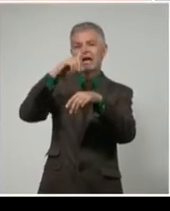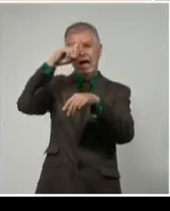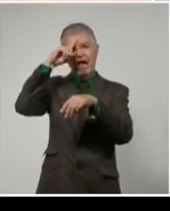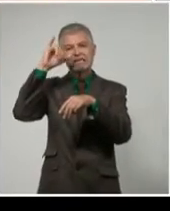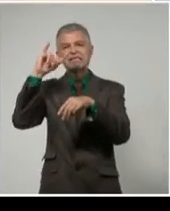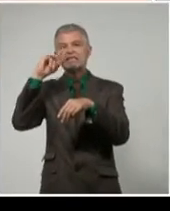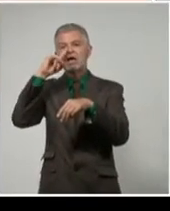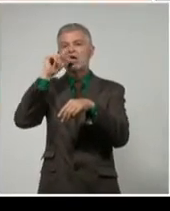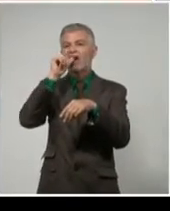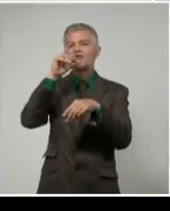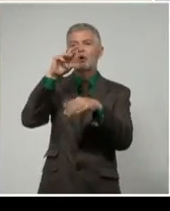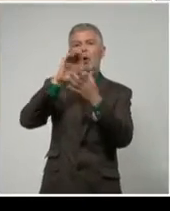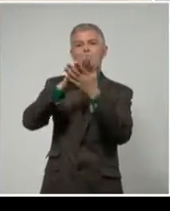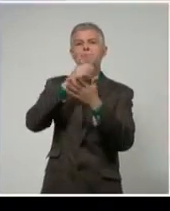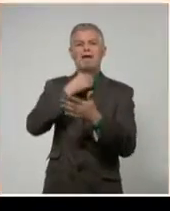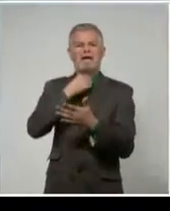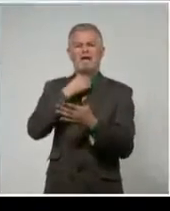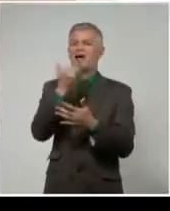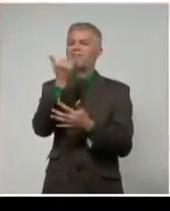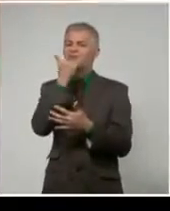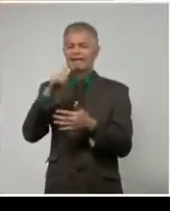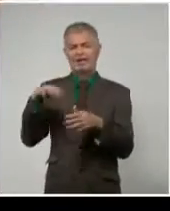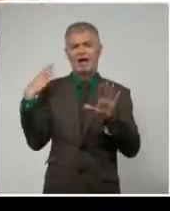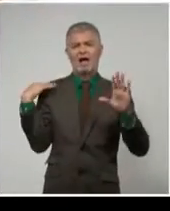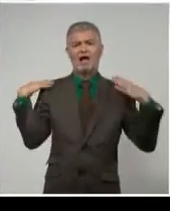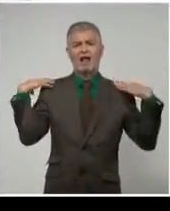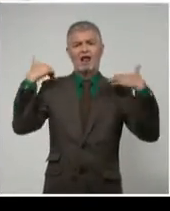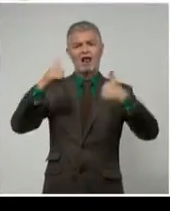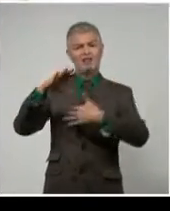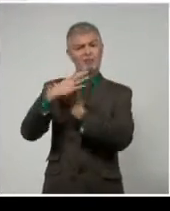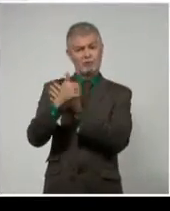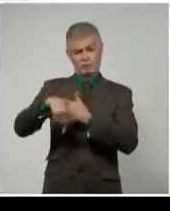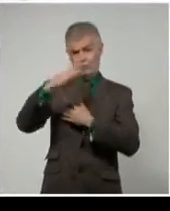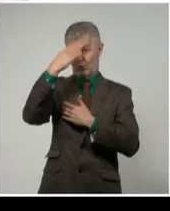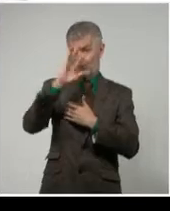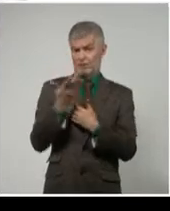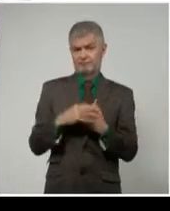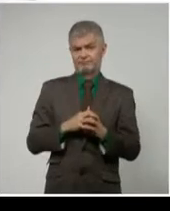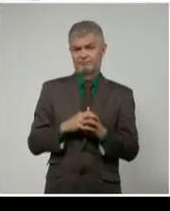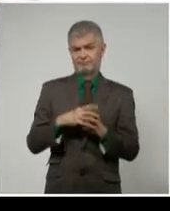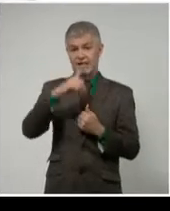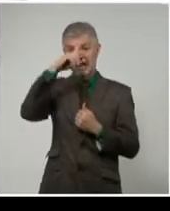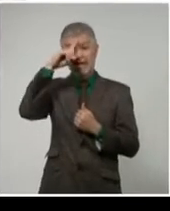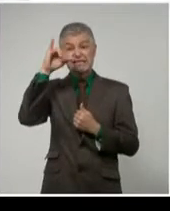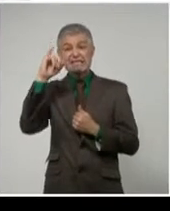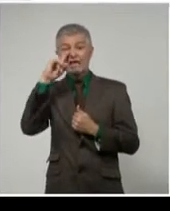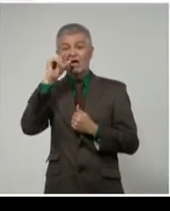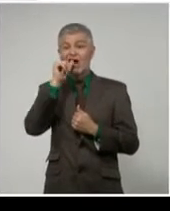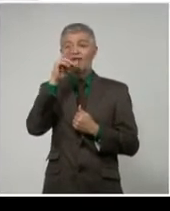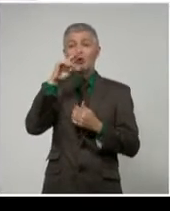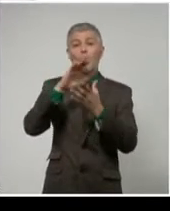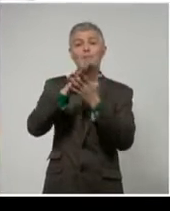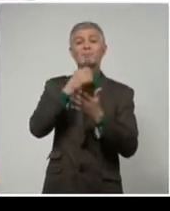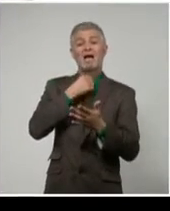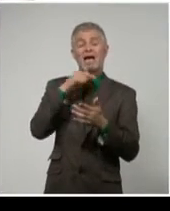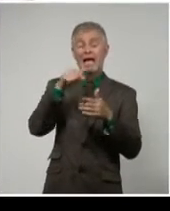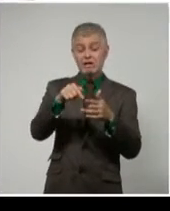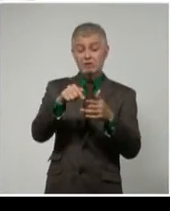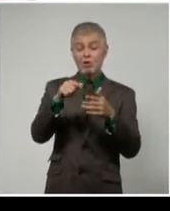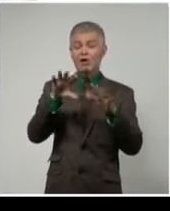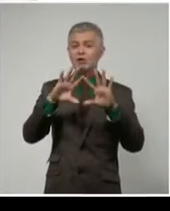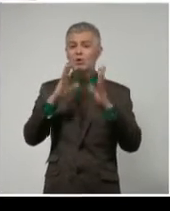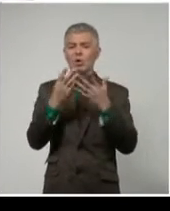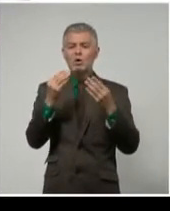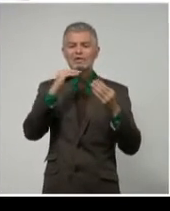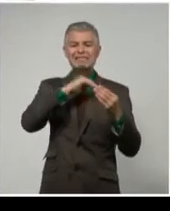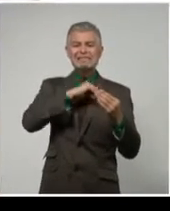específico que haya afectado a diplomáticos en Cuba. Un síndrome es una colección coherente de síntomas,